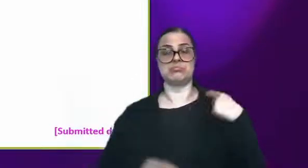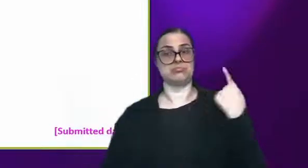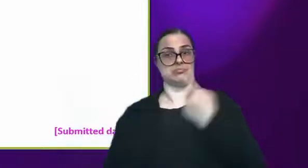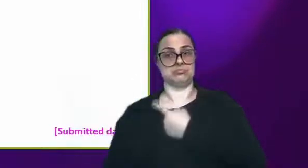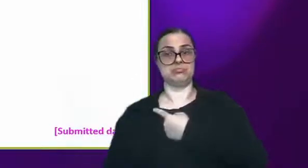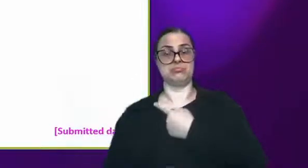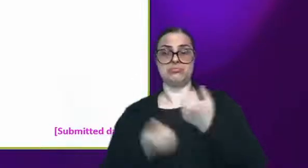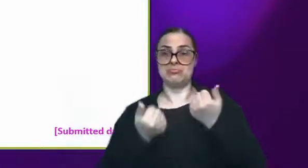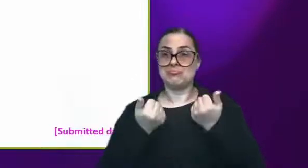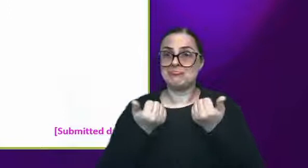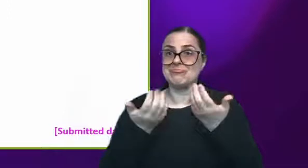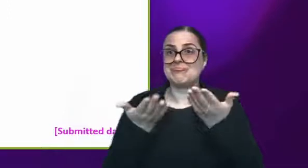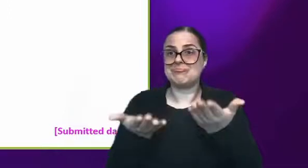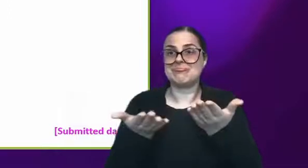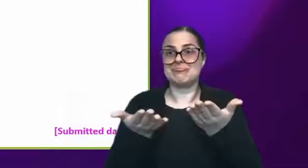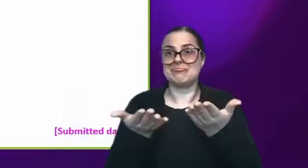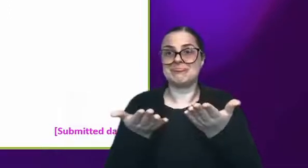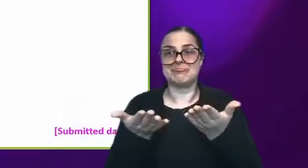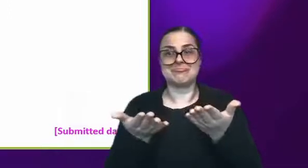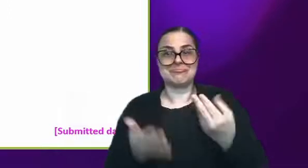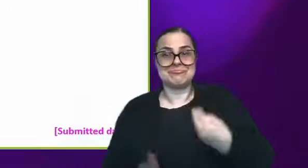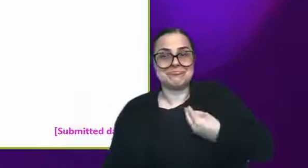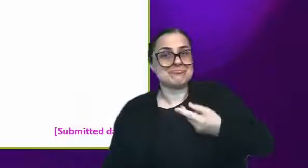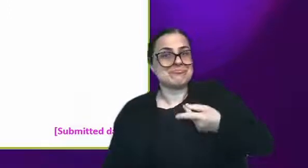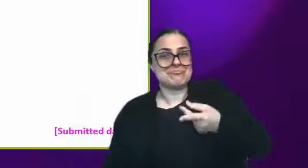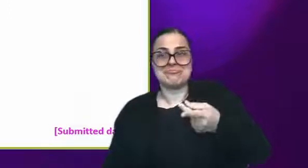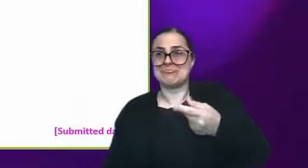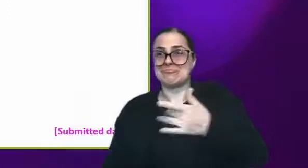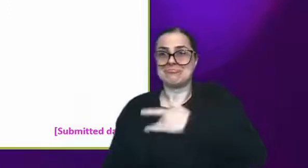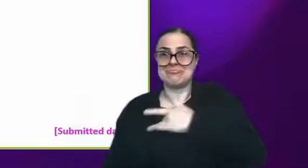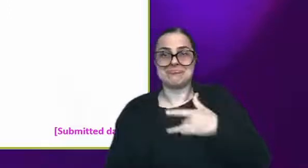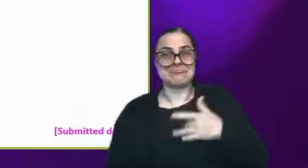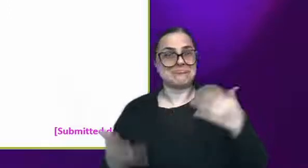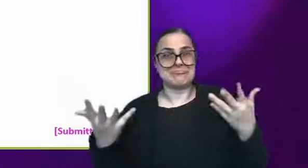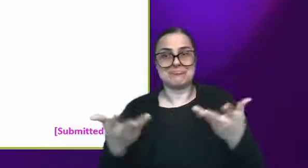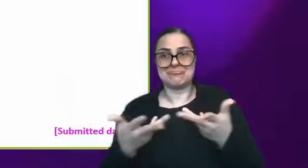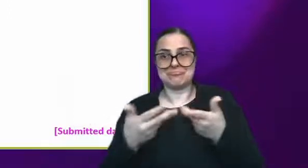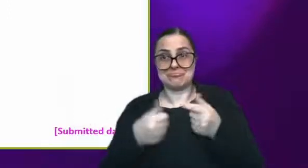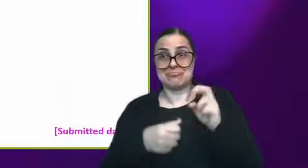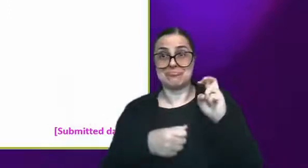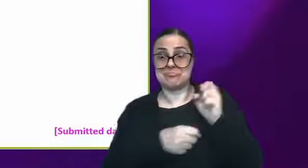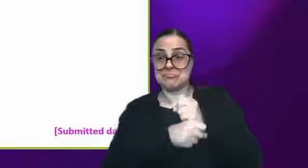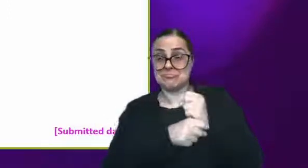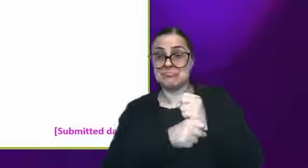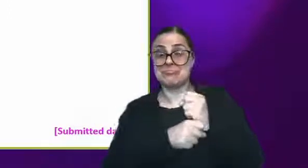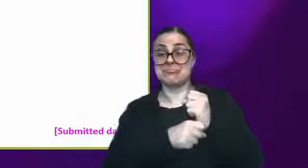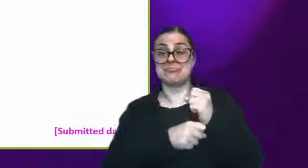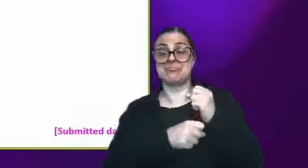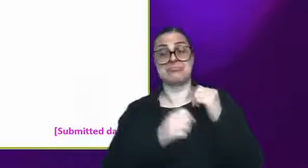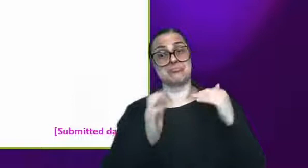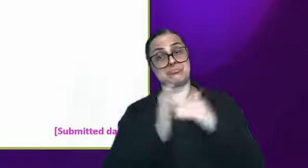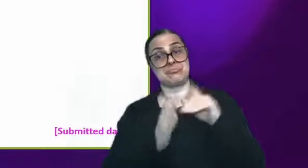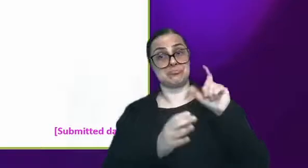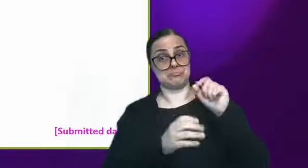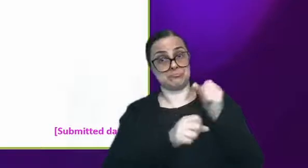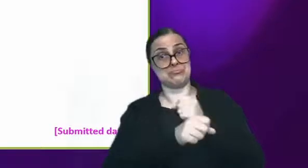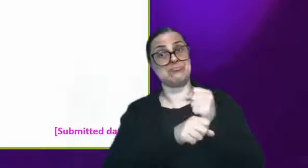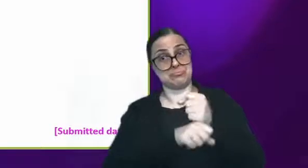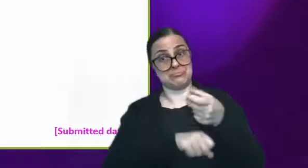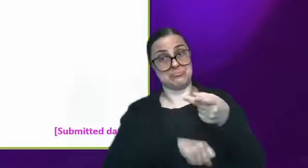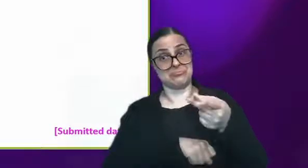sobrevida a pacientes a 5 y a 10 años. Es bastante similar en los casos de pacientes